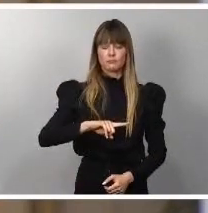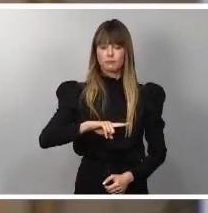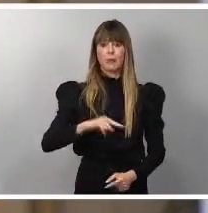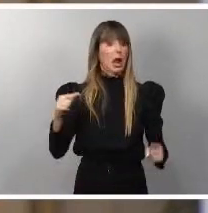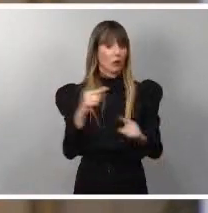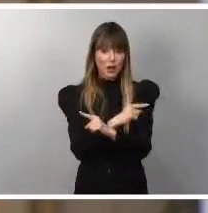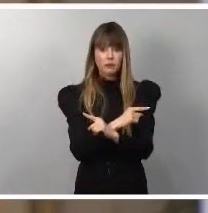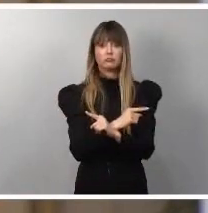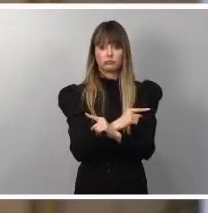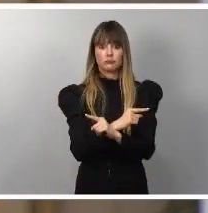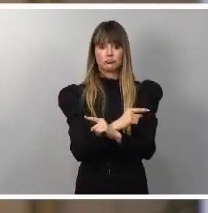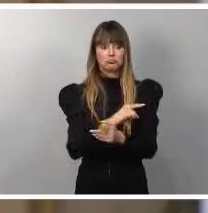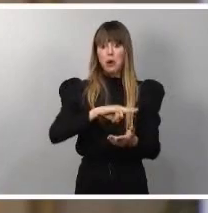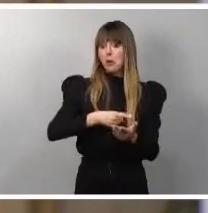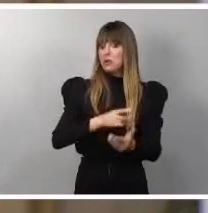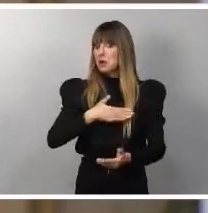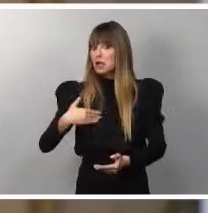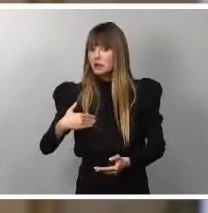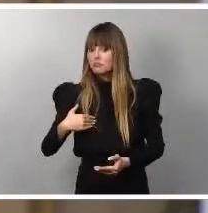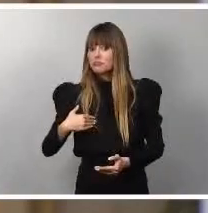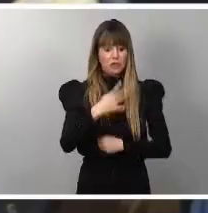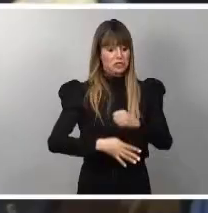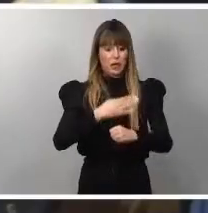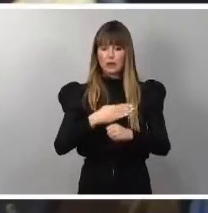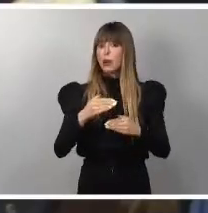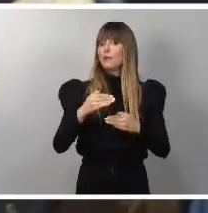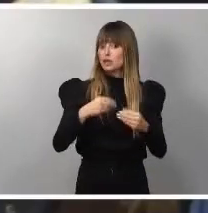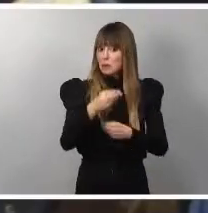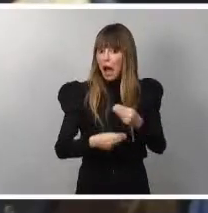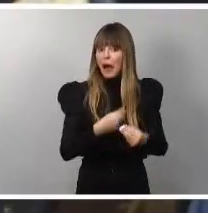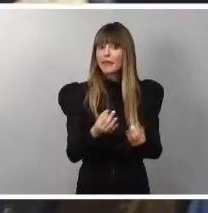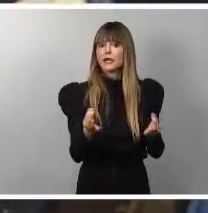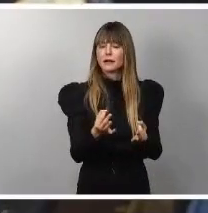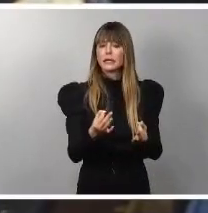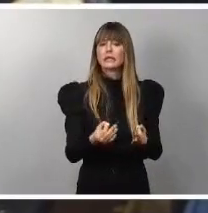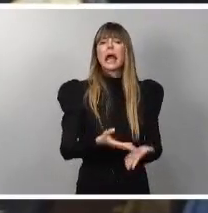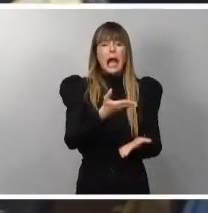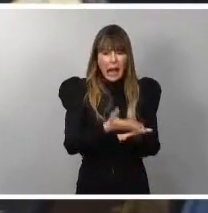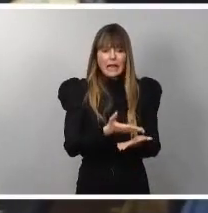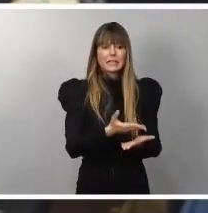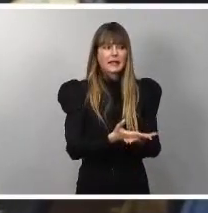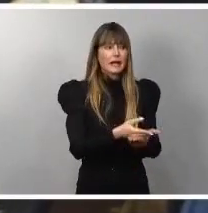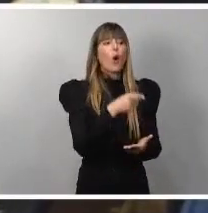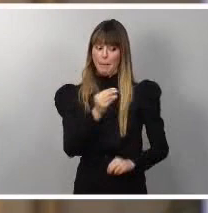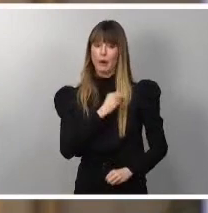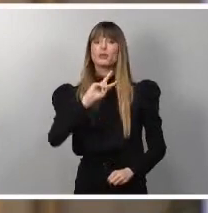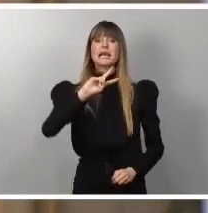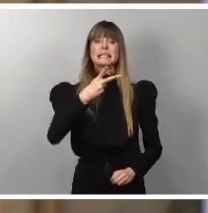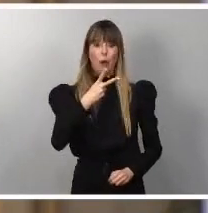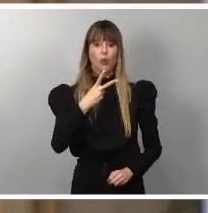quiere lanzar esa operación, bien estará. ¿Nos puede garantizar que usted estará durante toda la